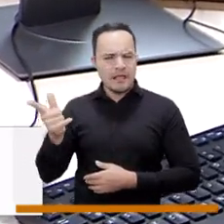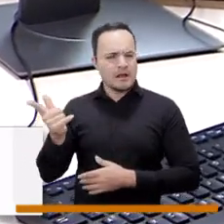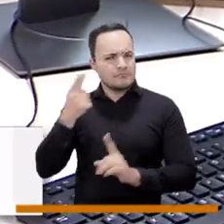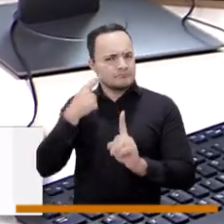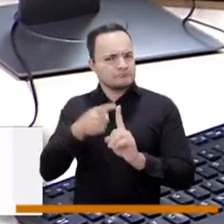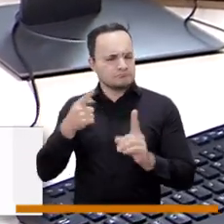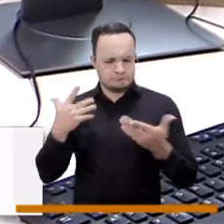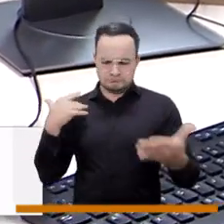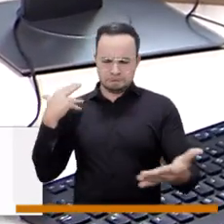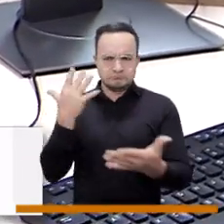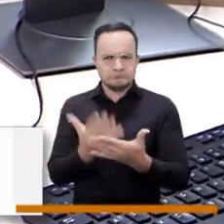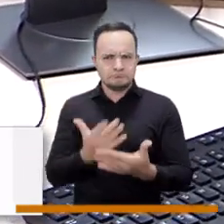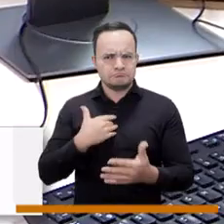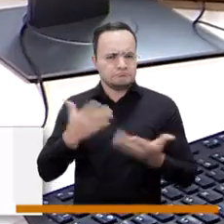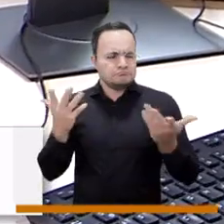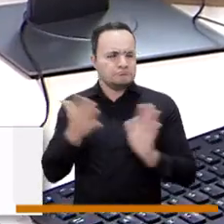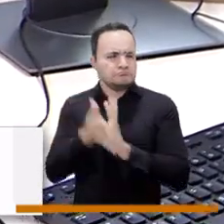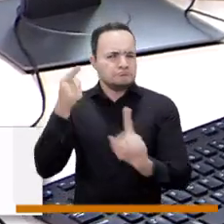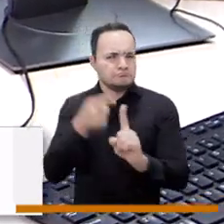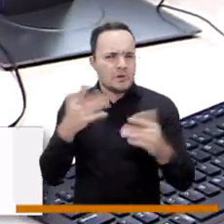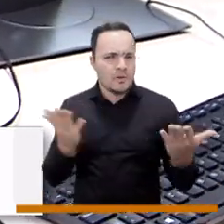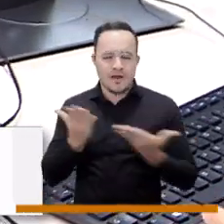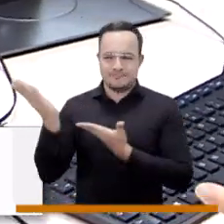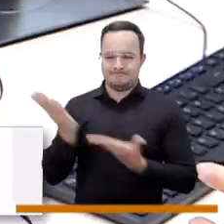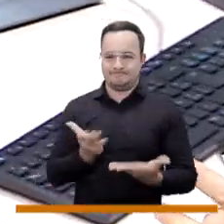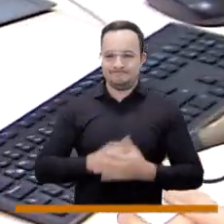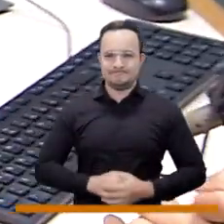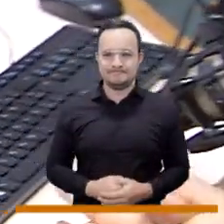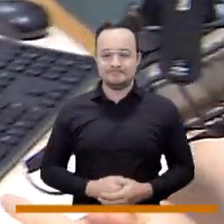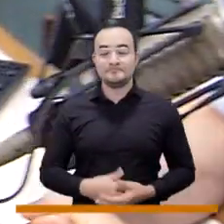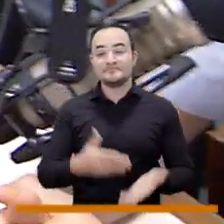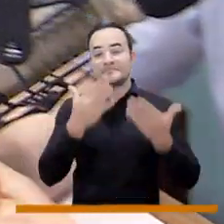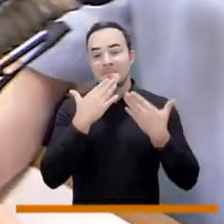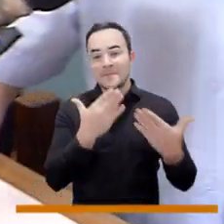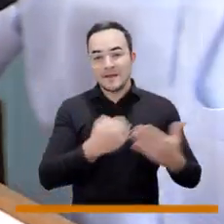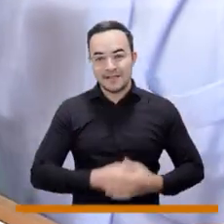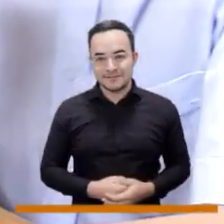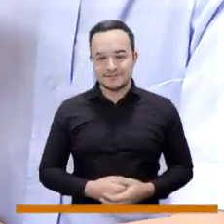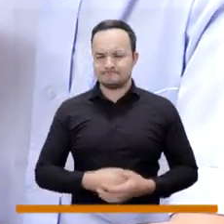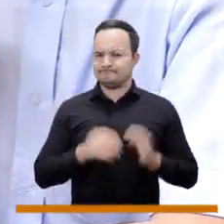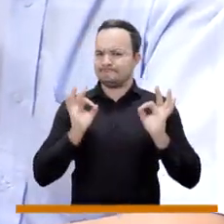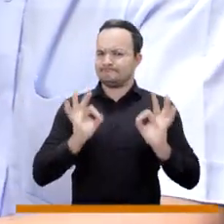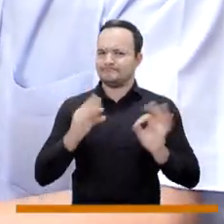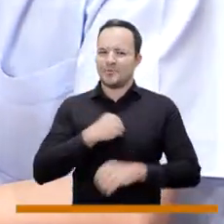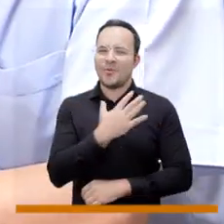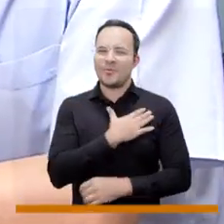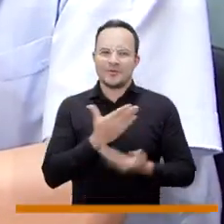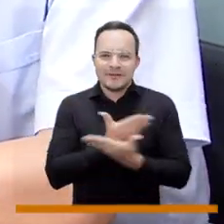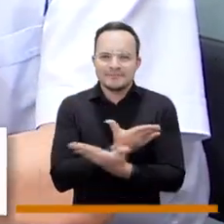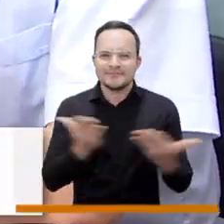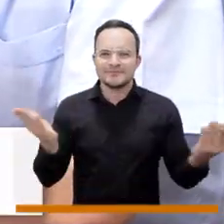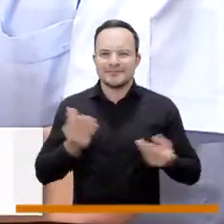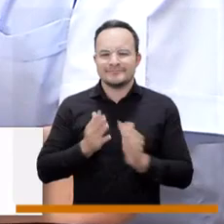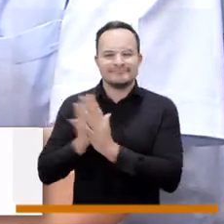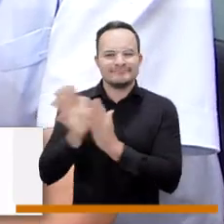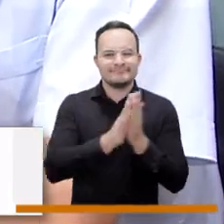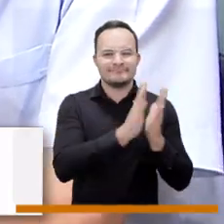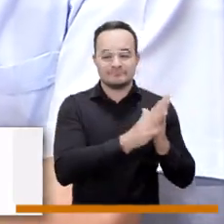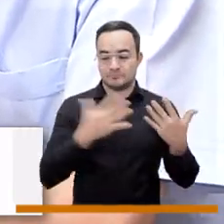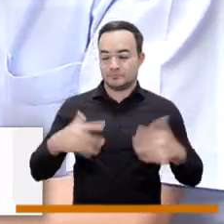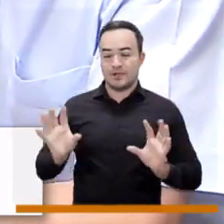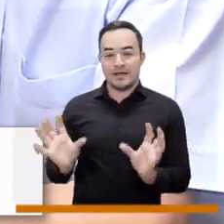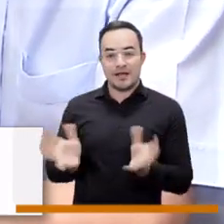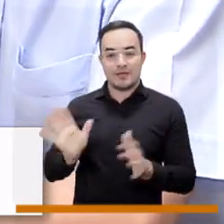esta emisora durante todo este tiempo. Henry, bienvenido. Muchas gracias. Sí, esta es una oportunidad para expresar nuevamente que